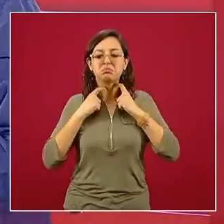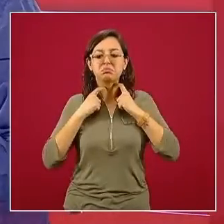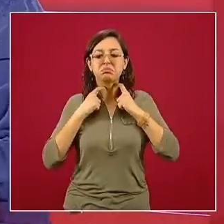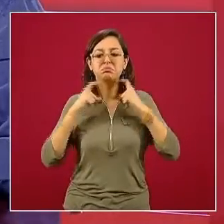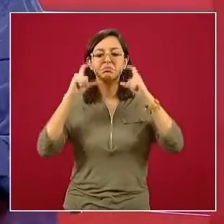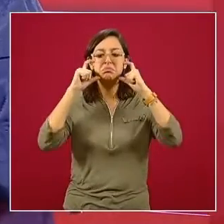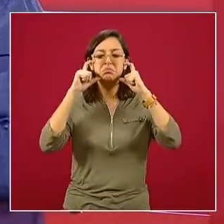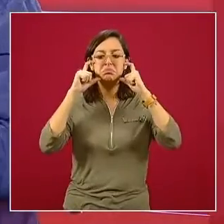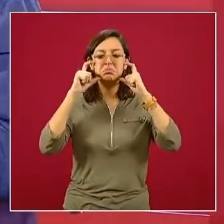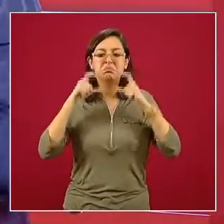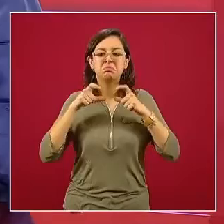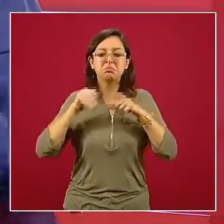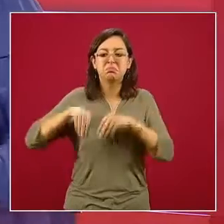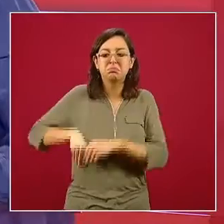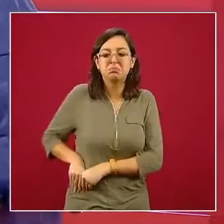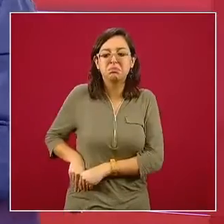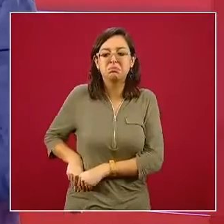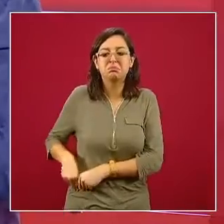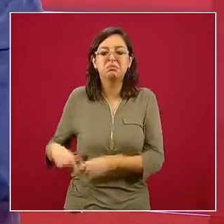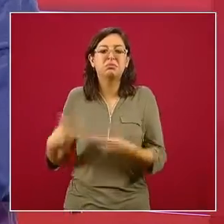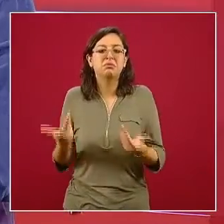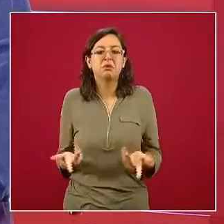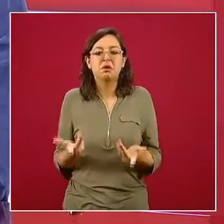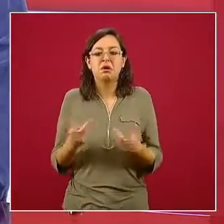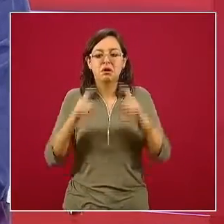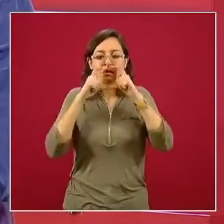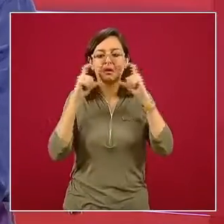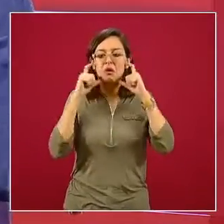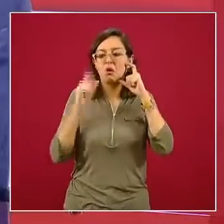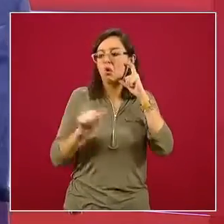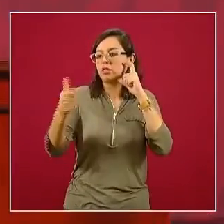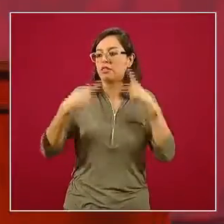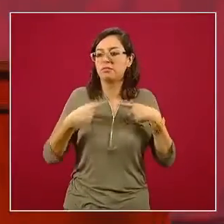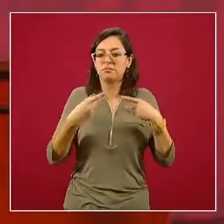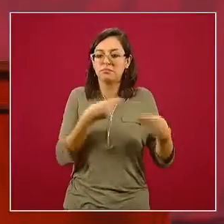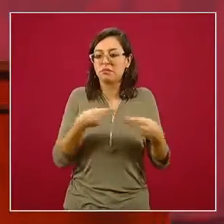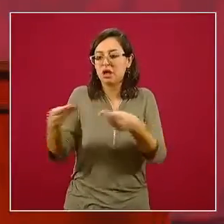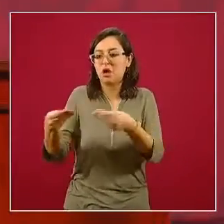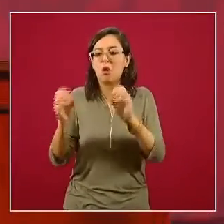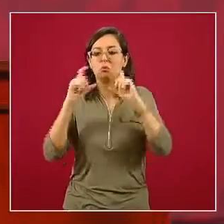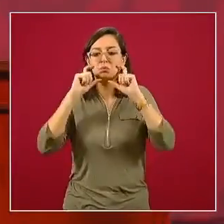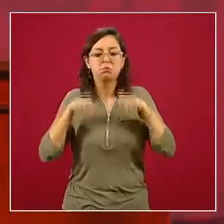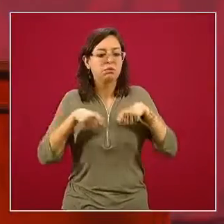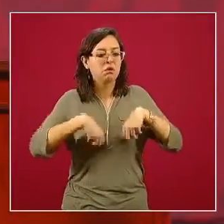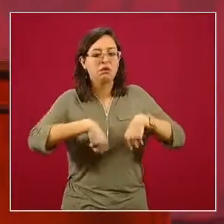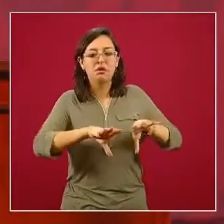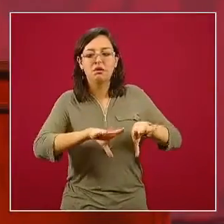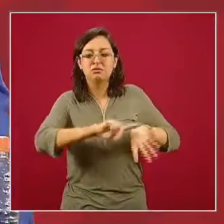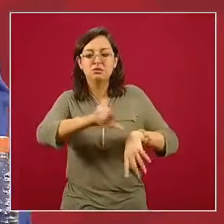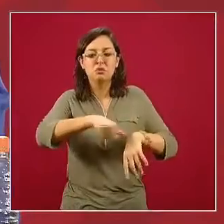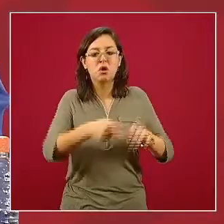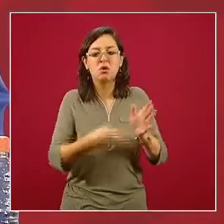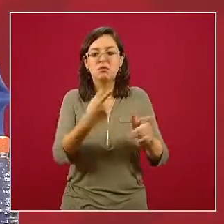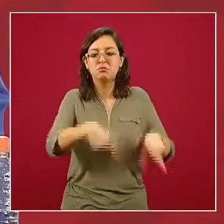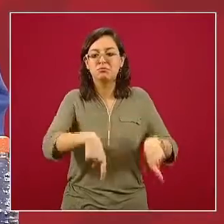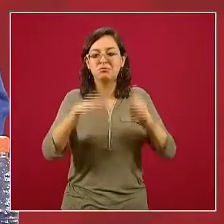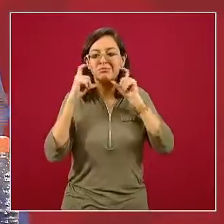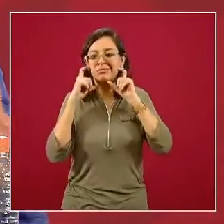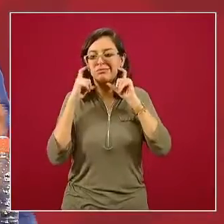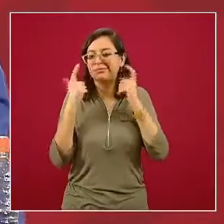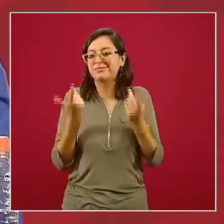quita, etcétera, o lo comparte, o lo deja en la mesa y ya lo tocó alguien más. Entonces hay muchas razones por las que el